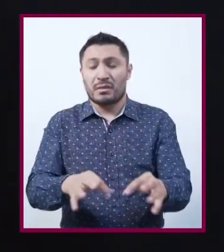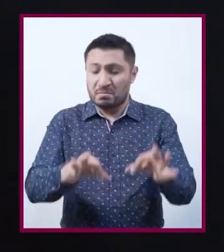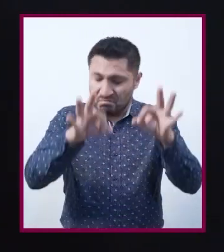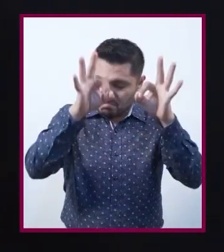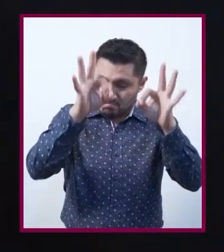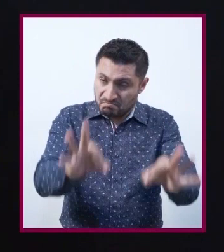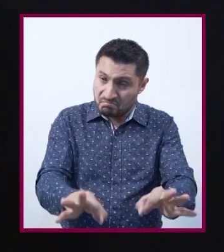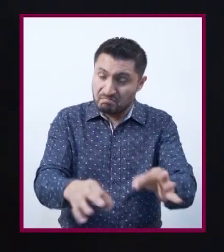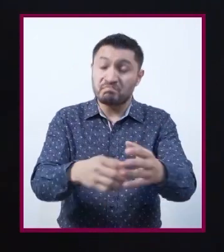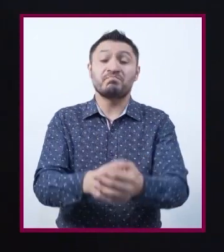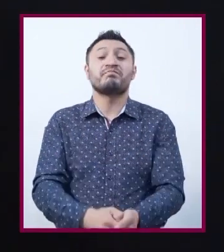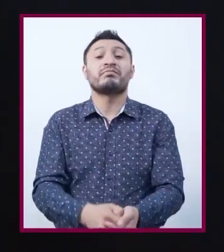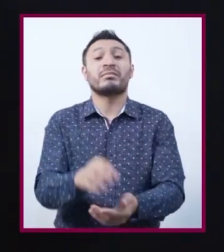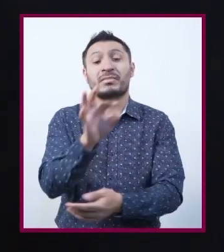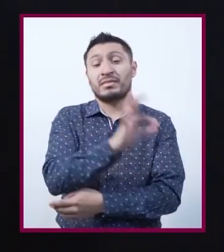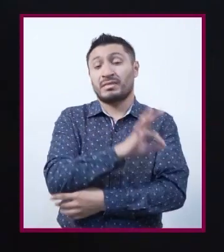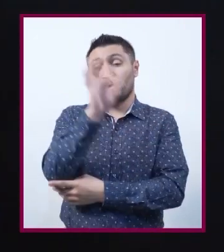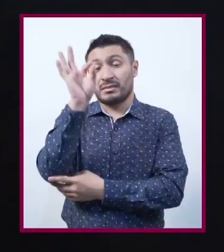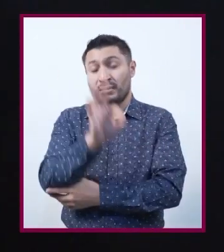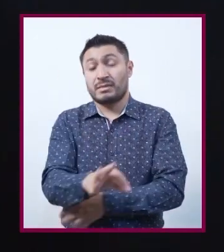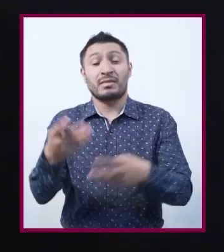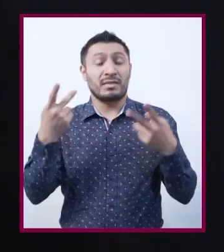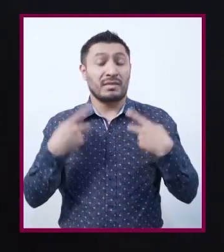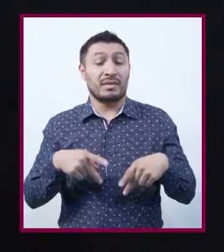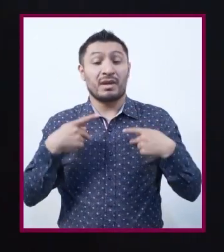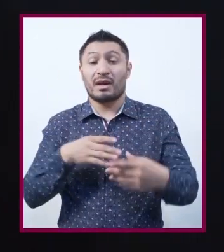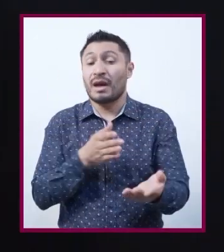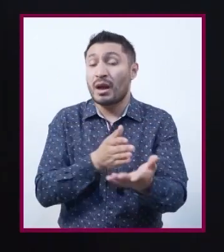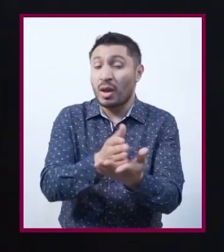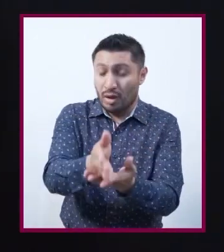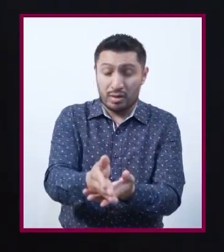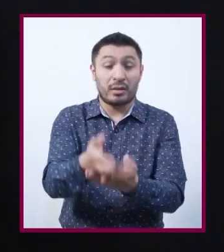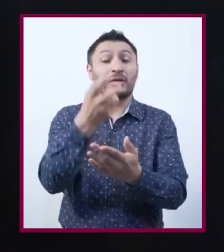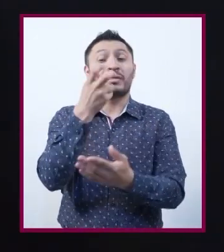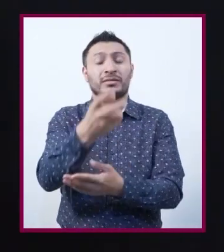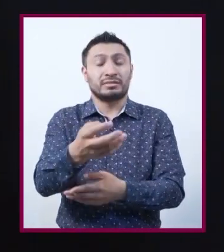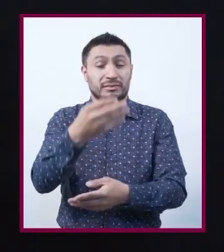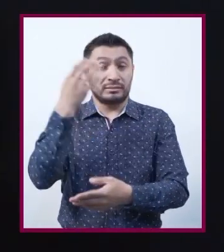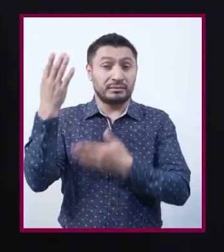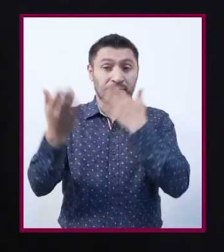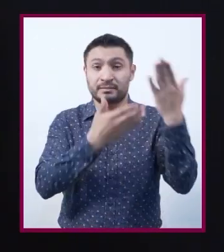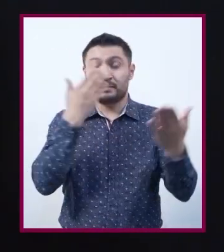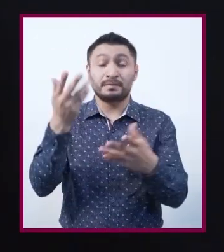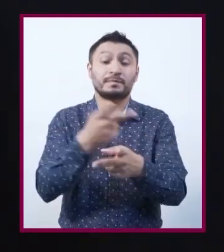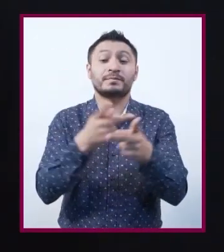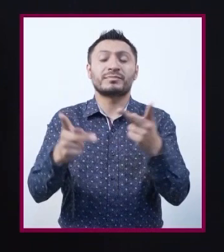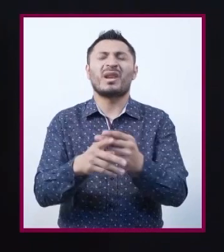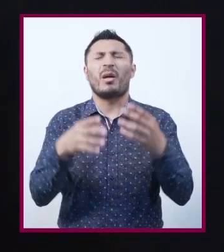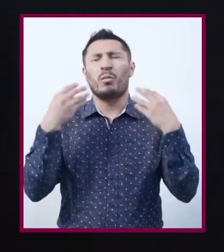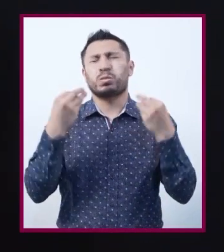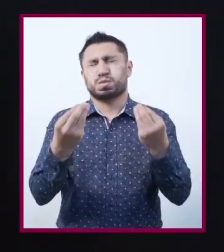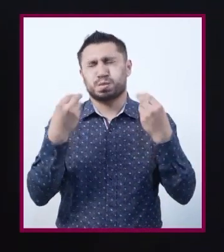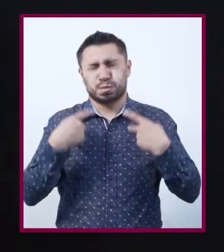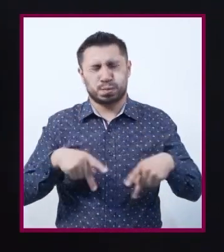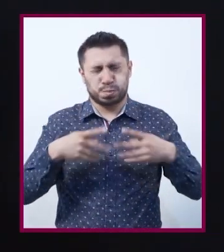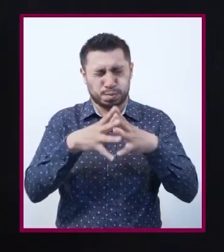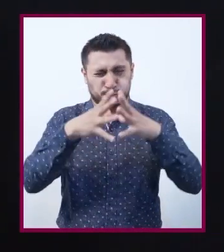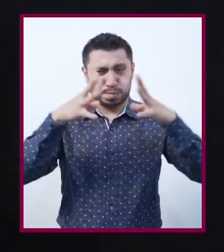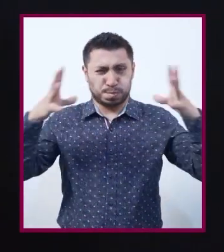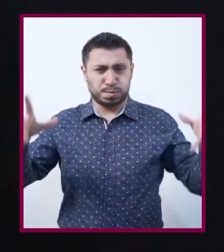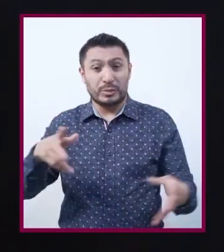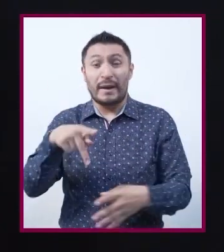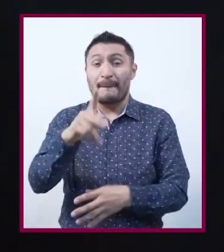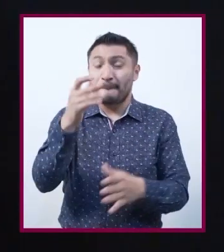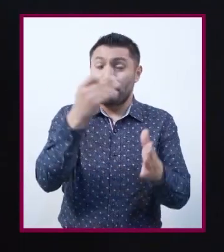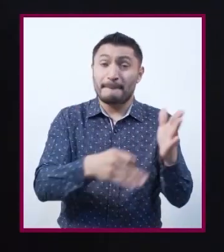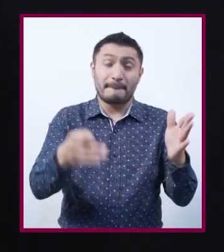a un nivel cuantitativo, pues el porcentaje de personas que tienen acceso a esta etapa de formación es muy amplio. No